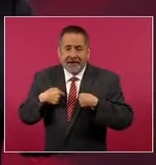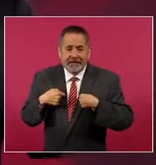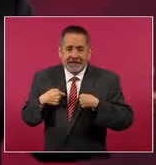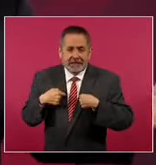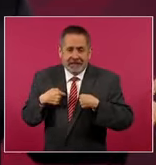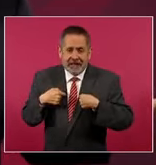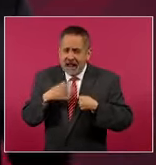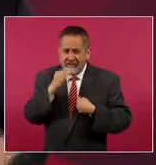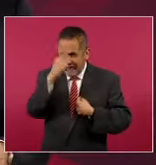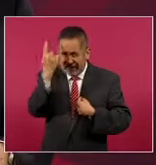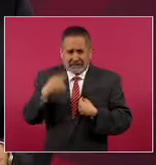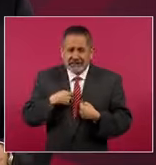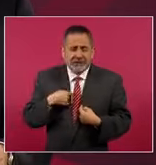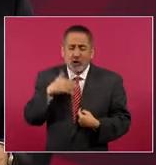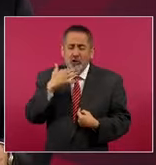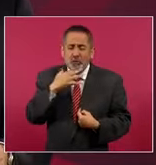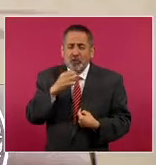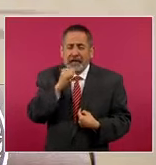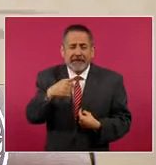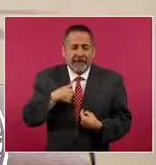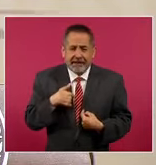Tan sencillo como eso.